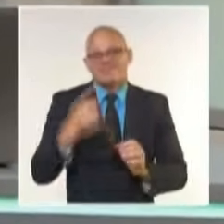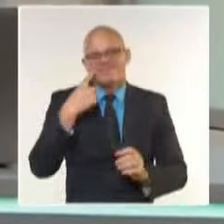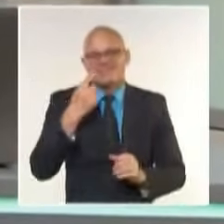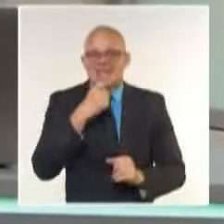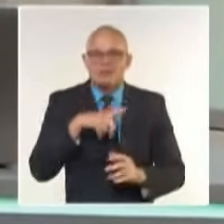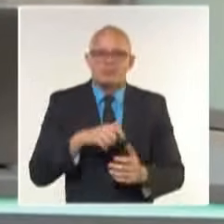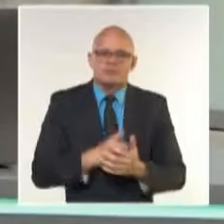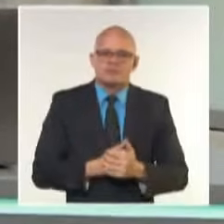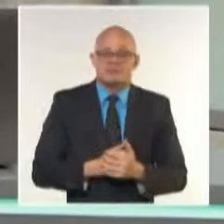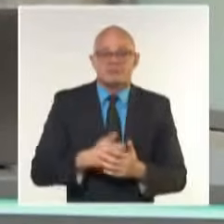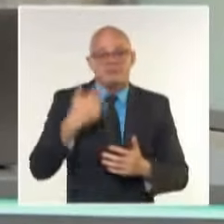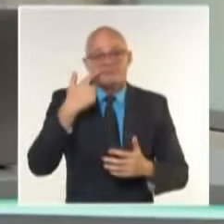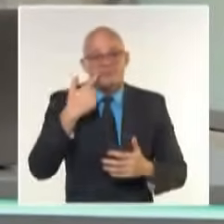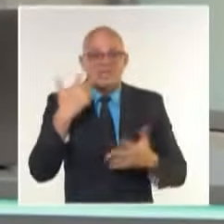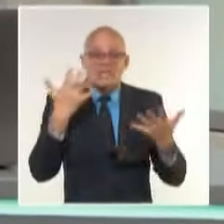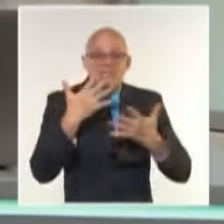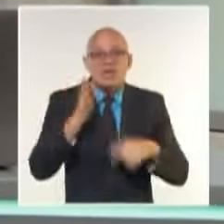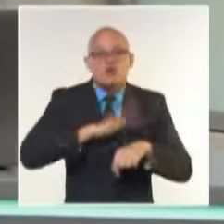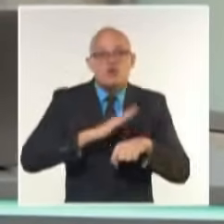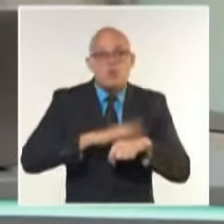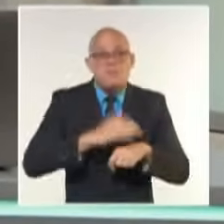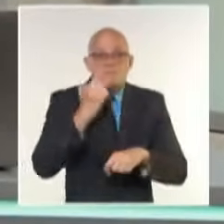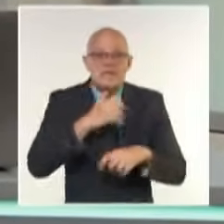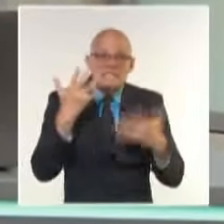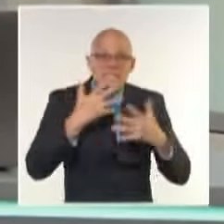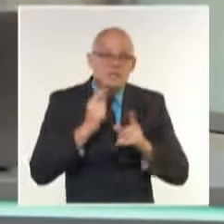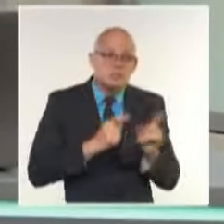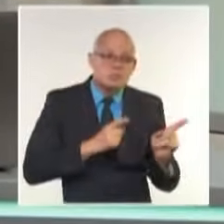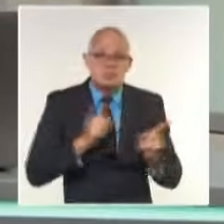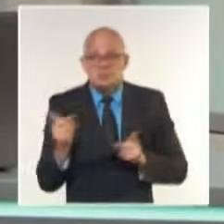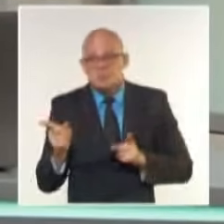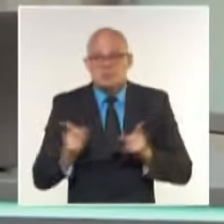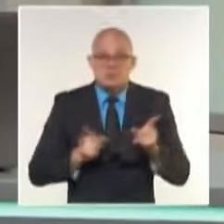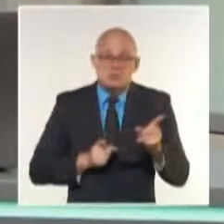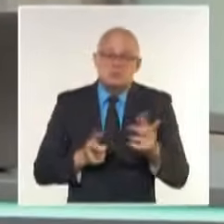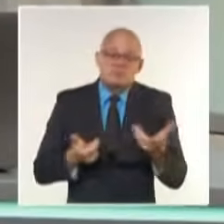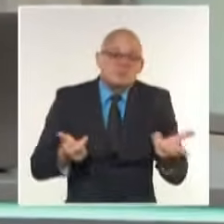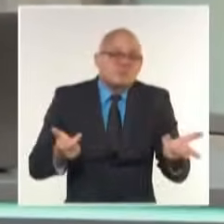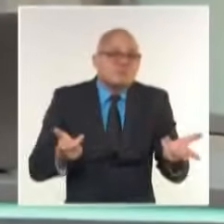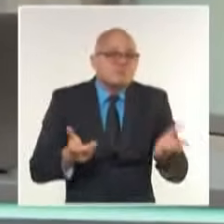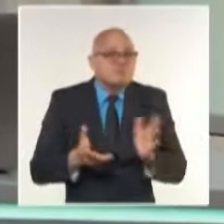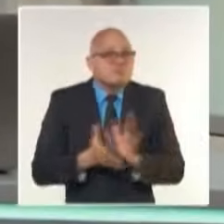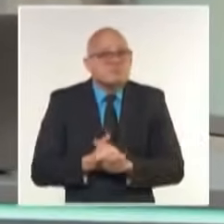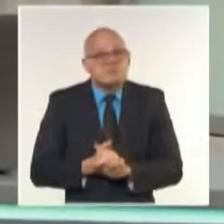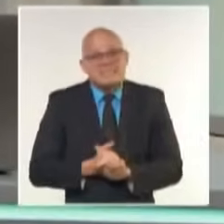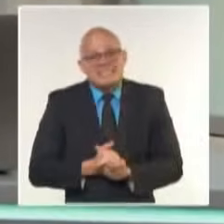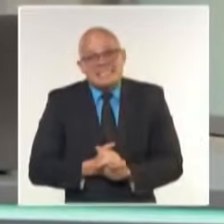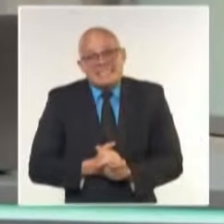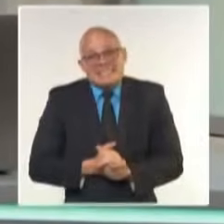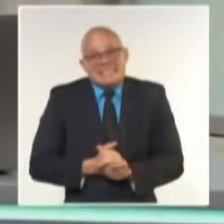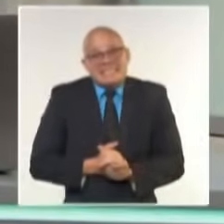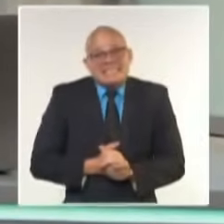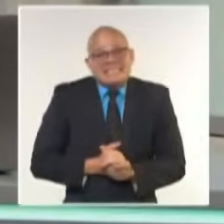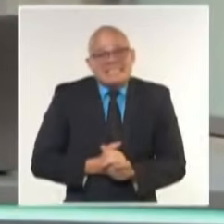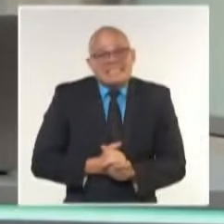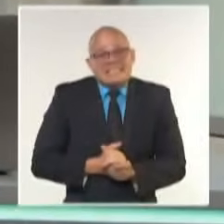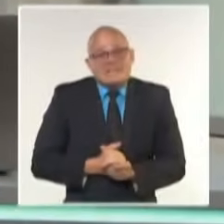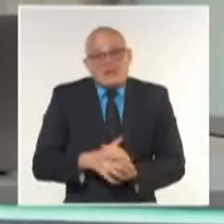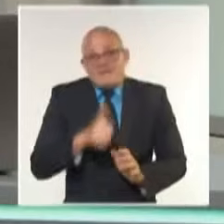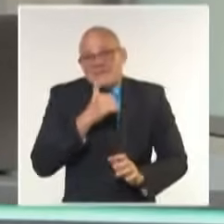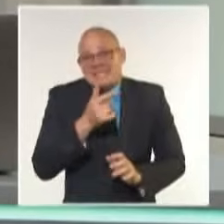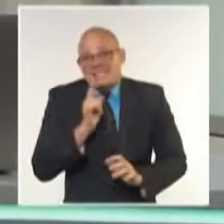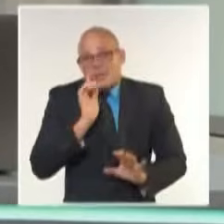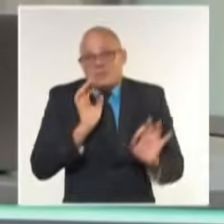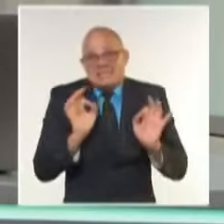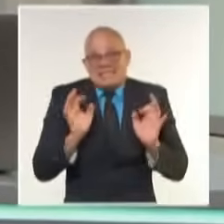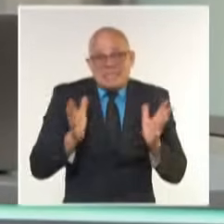el directivo, hasta dónde no quería, hasta dónde es negligencia, hasta dónde sabía, no sabía. Fiscal, eso es un tema muy interesante. A ver, lo que